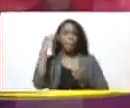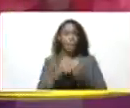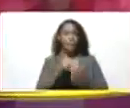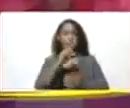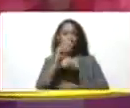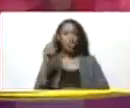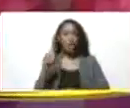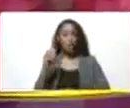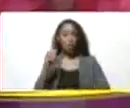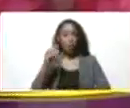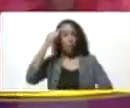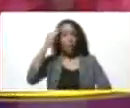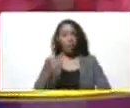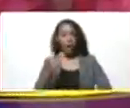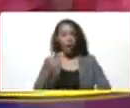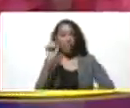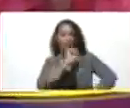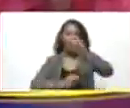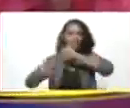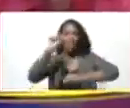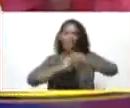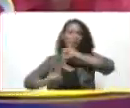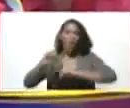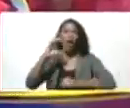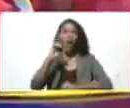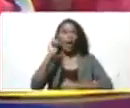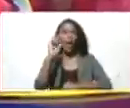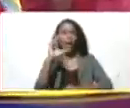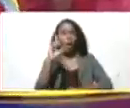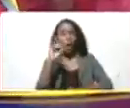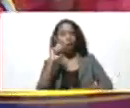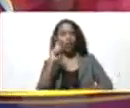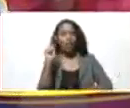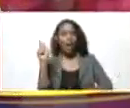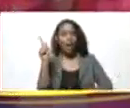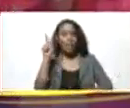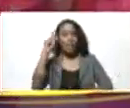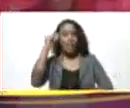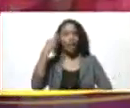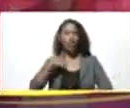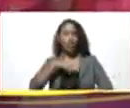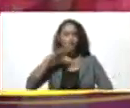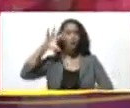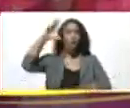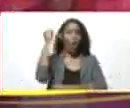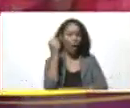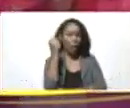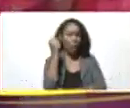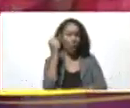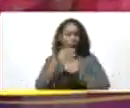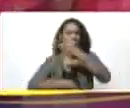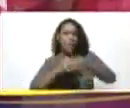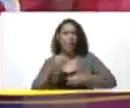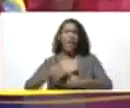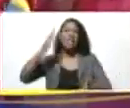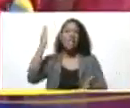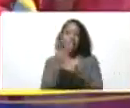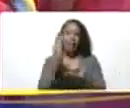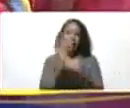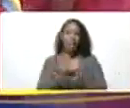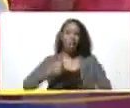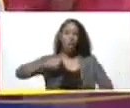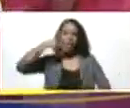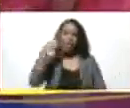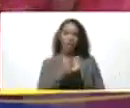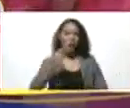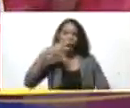1.200 soldados defendiendo la Carlota ese día. Y lo logramos. Y siempre le digo a la